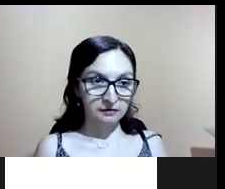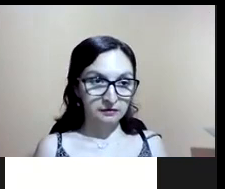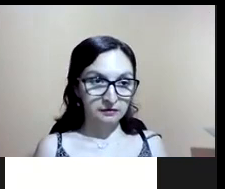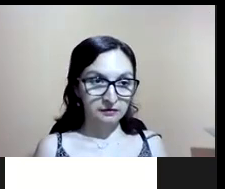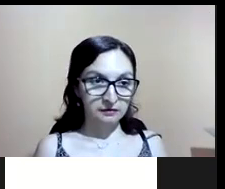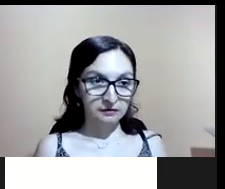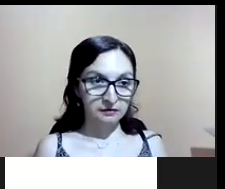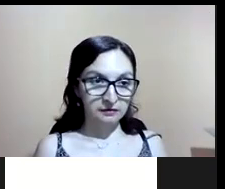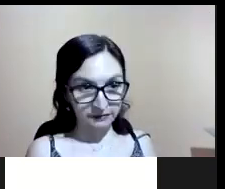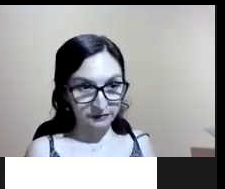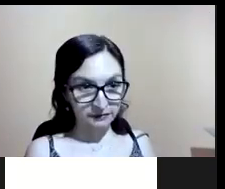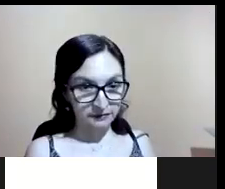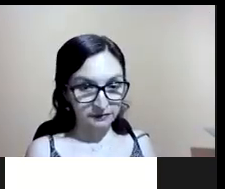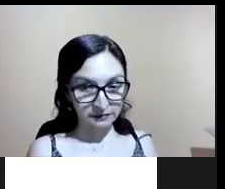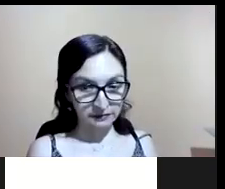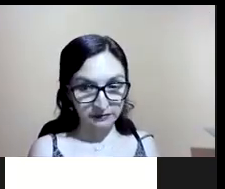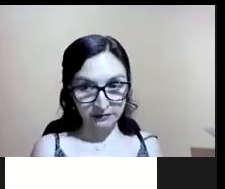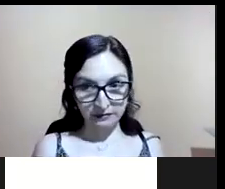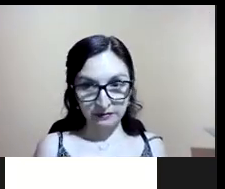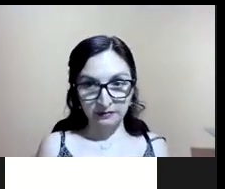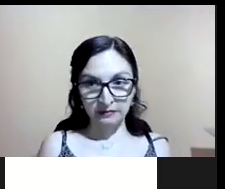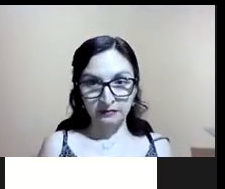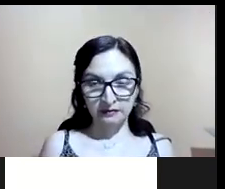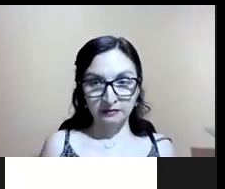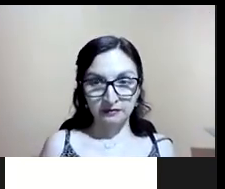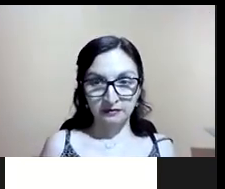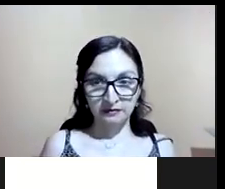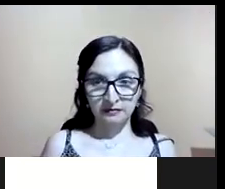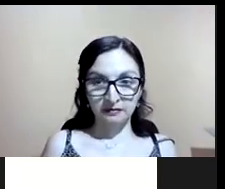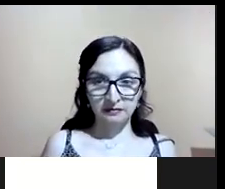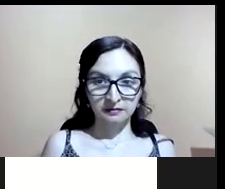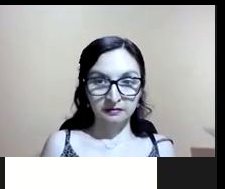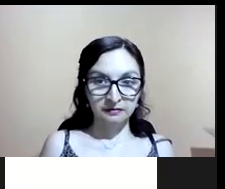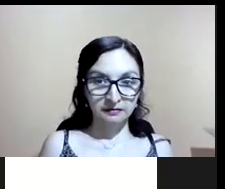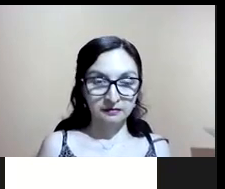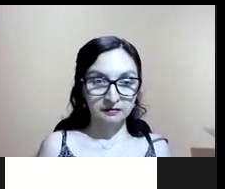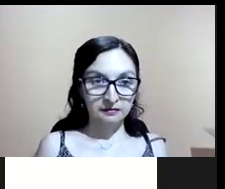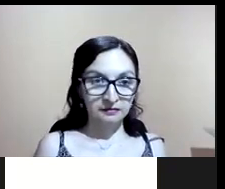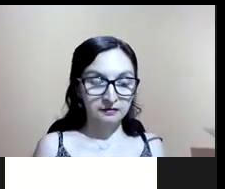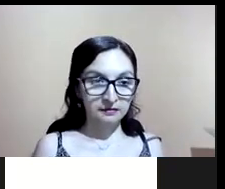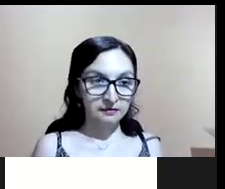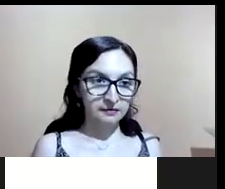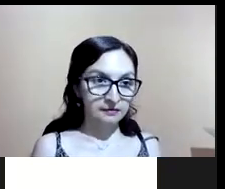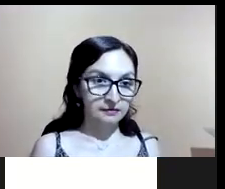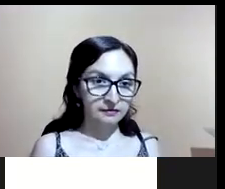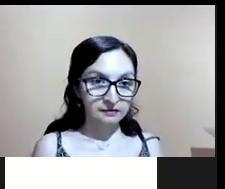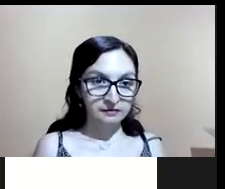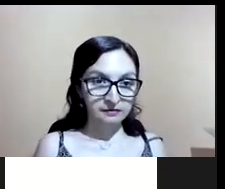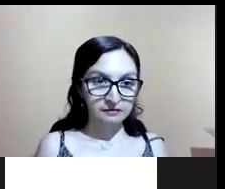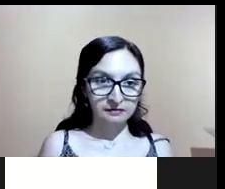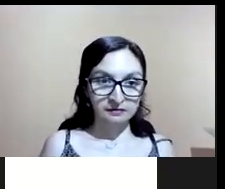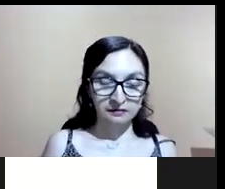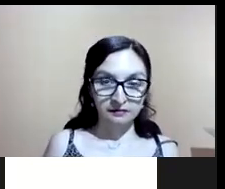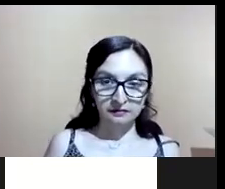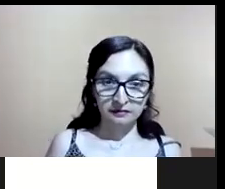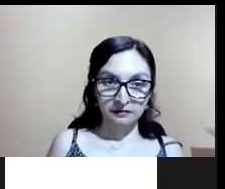que el paciente esté sin mascarilla. ¿Por qué? Principalmente porque mediante la respiración, la ventilación adecuada, debe haber una adecuada,